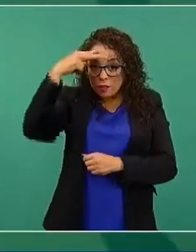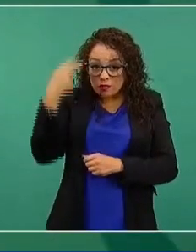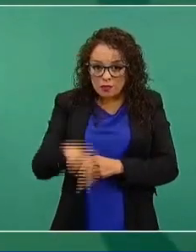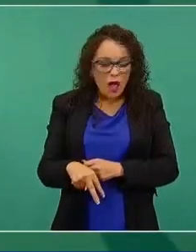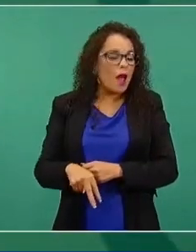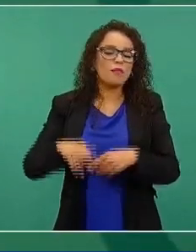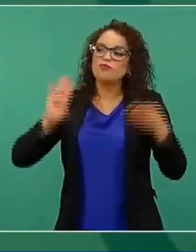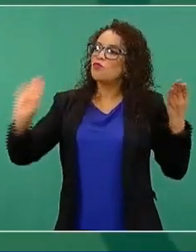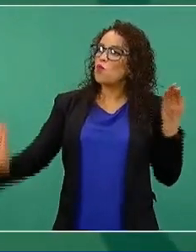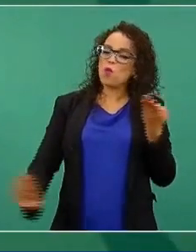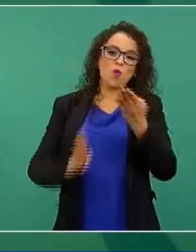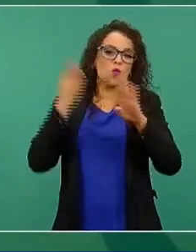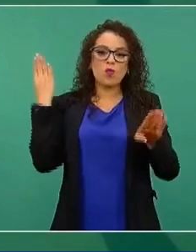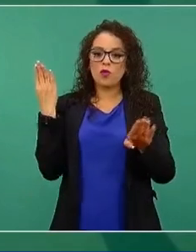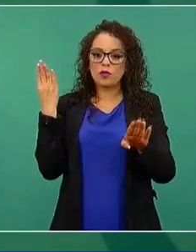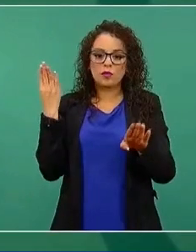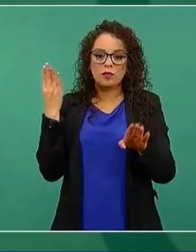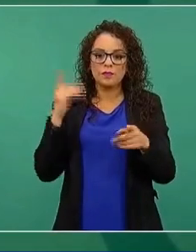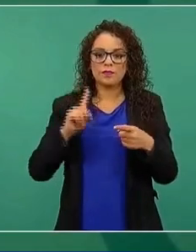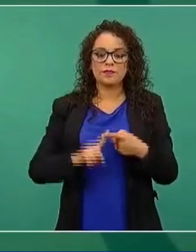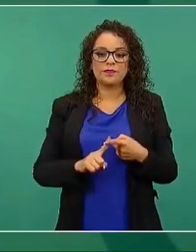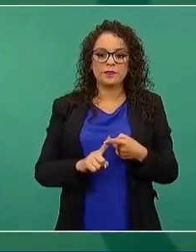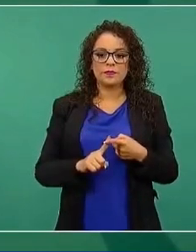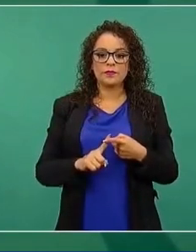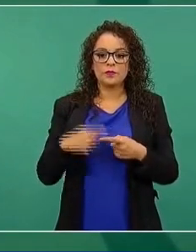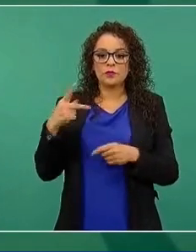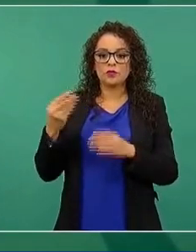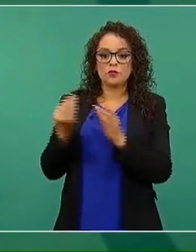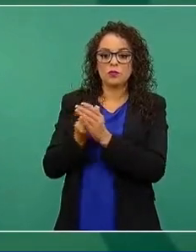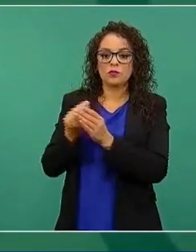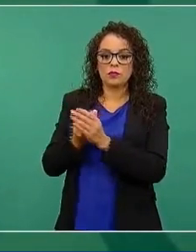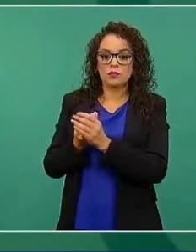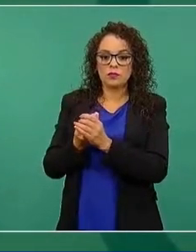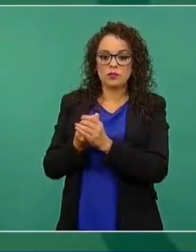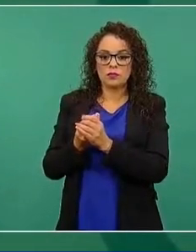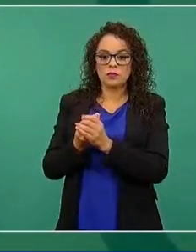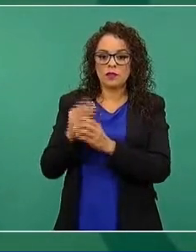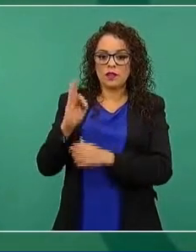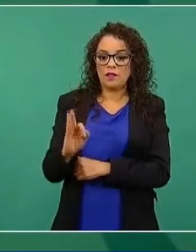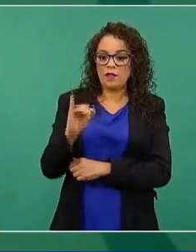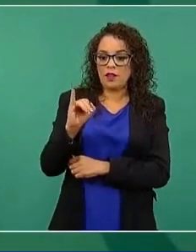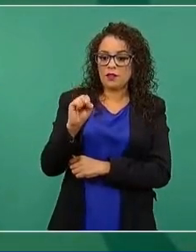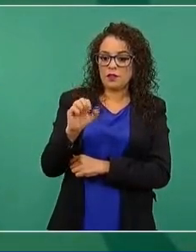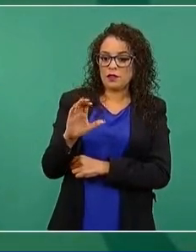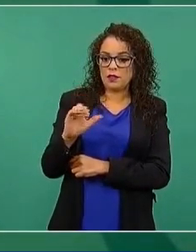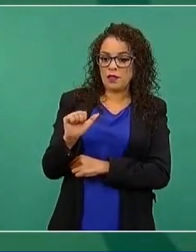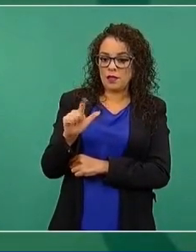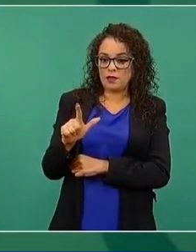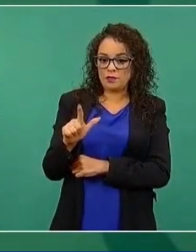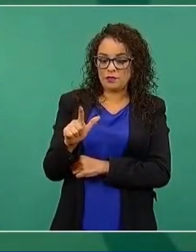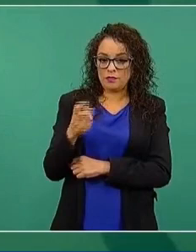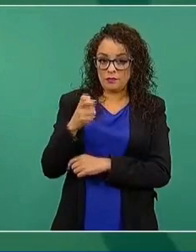mundo. Reforma fiscal, en todo el mundo.